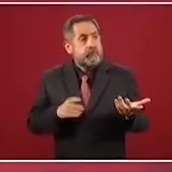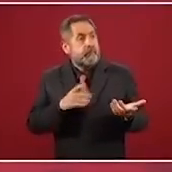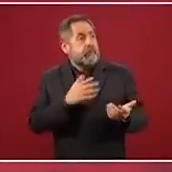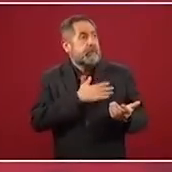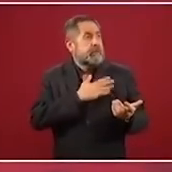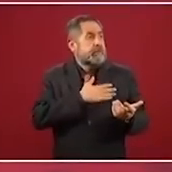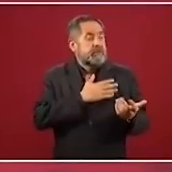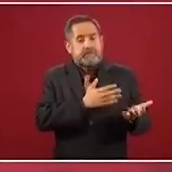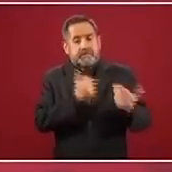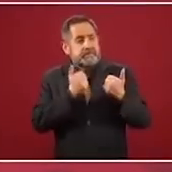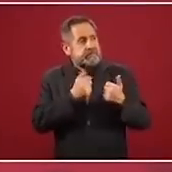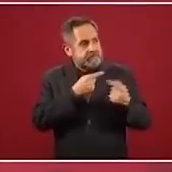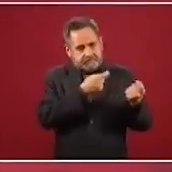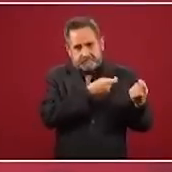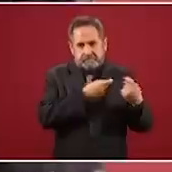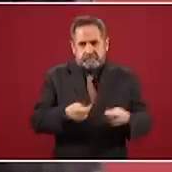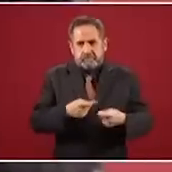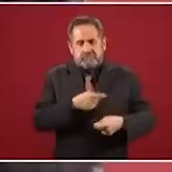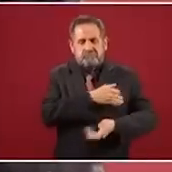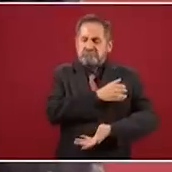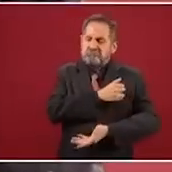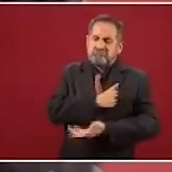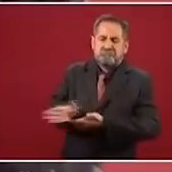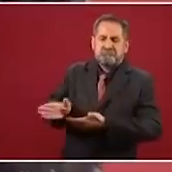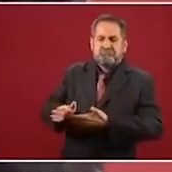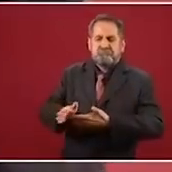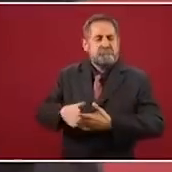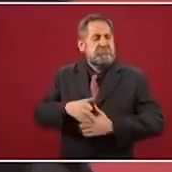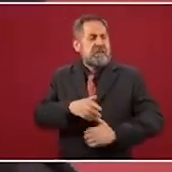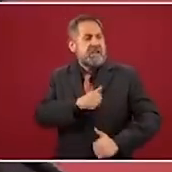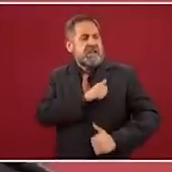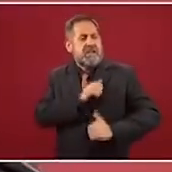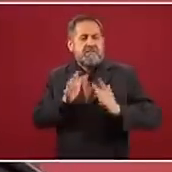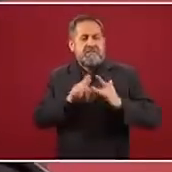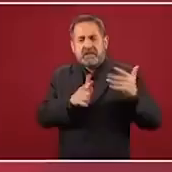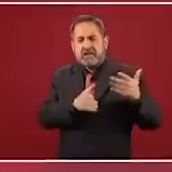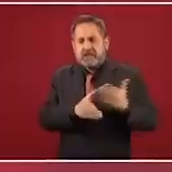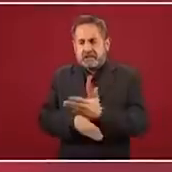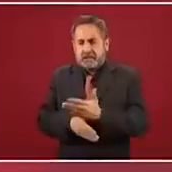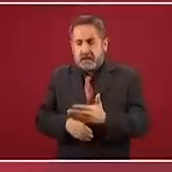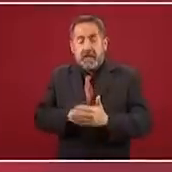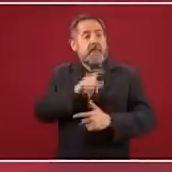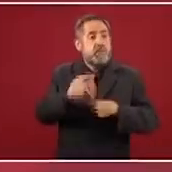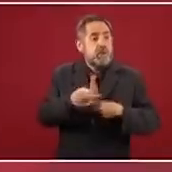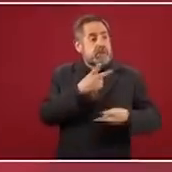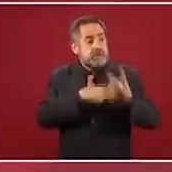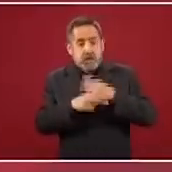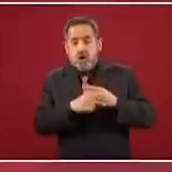Llamaron, permitieron que nos invadiera el ejército francés, y cuando entraron los franceses aquí,